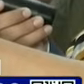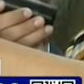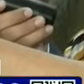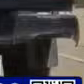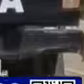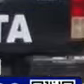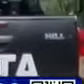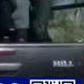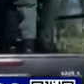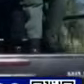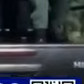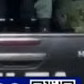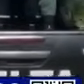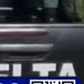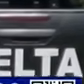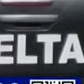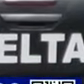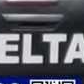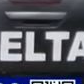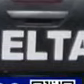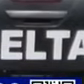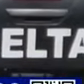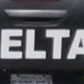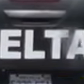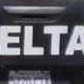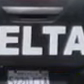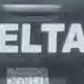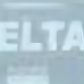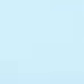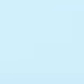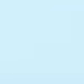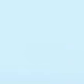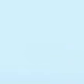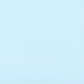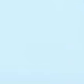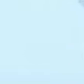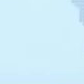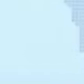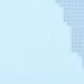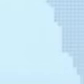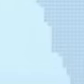tenga que enviarse a una jurisdicción donde corresponda.